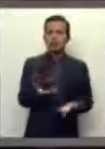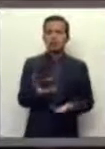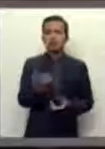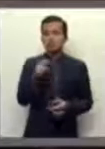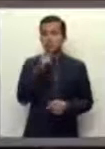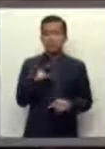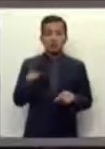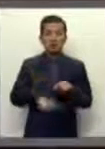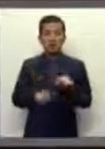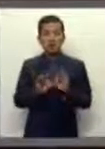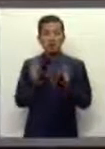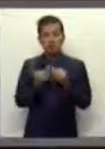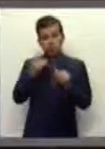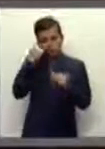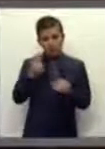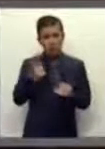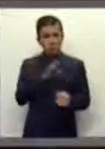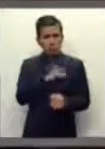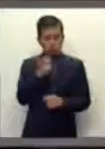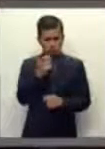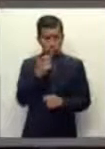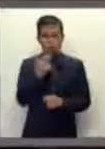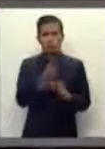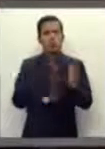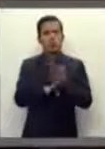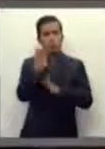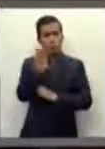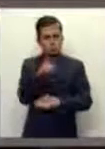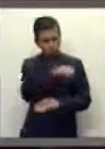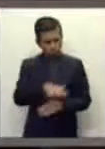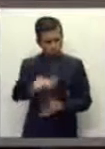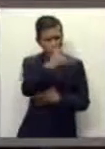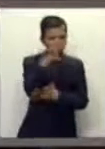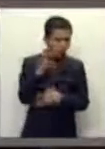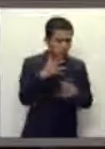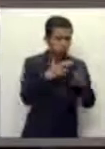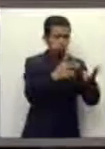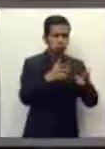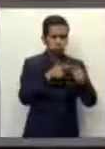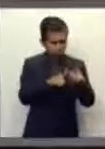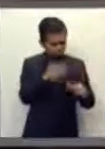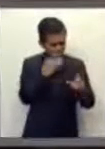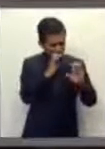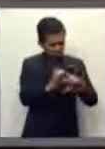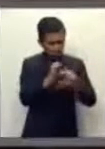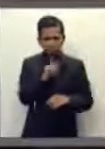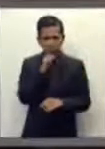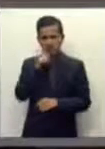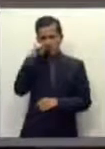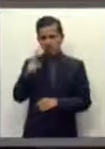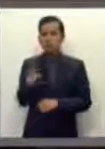que favorezcan el crecimiento económico, la sustentabilidad ambiental, la implementación de un régimen de